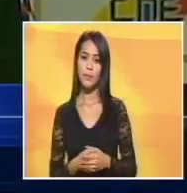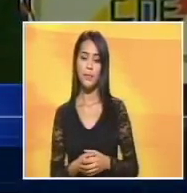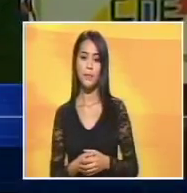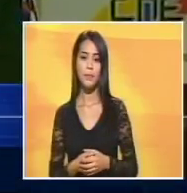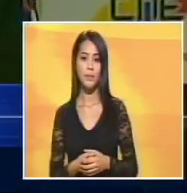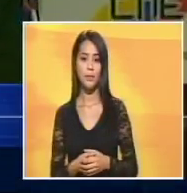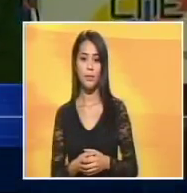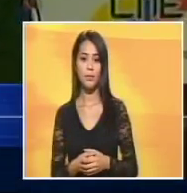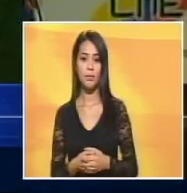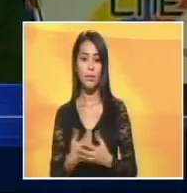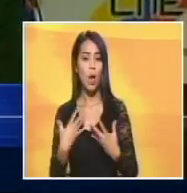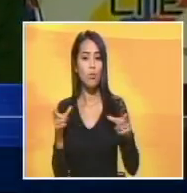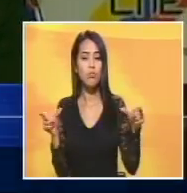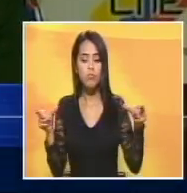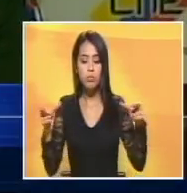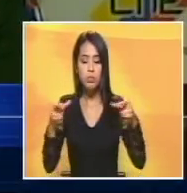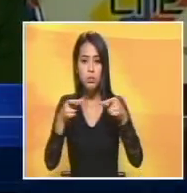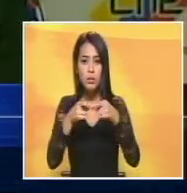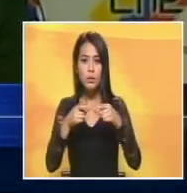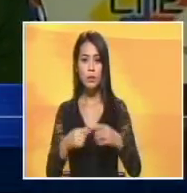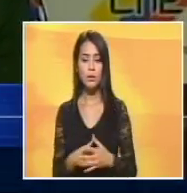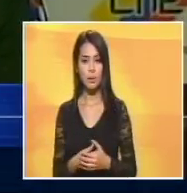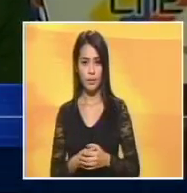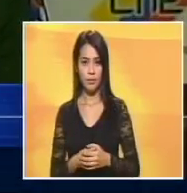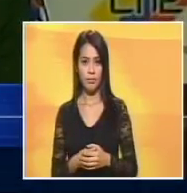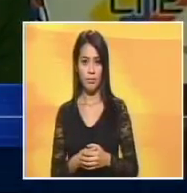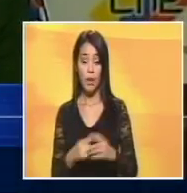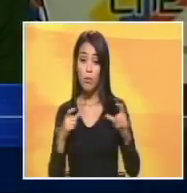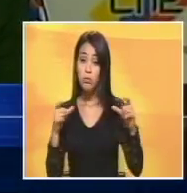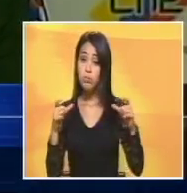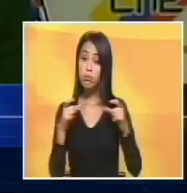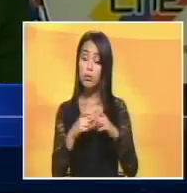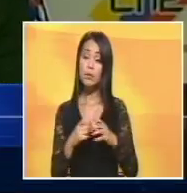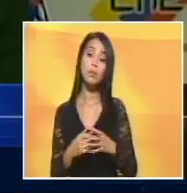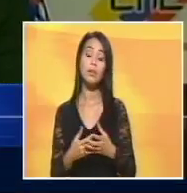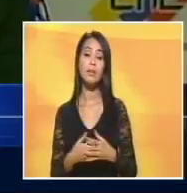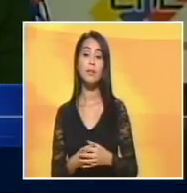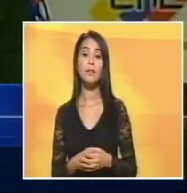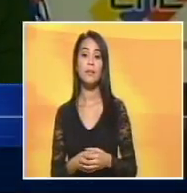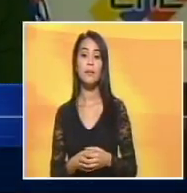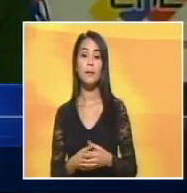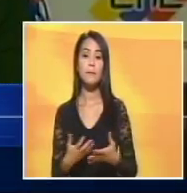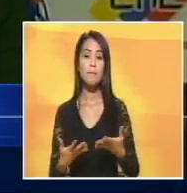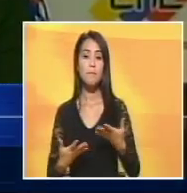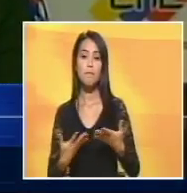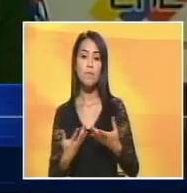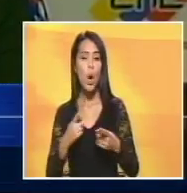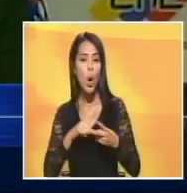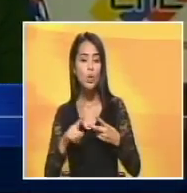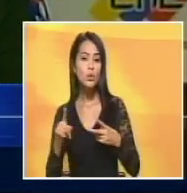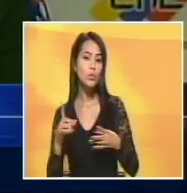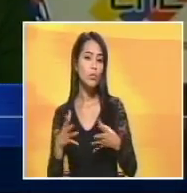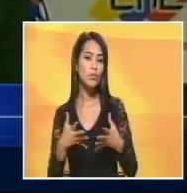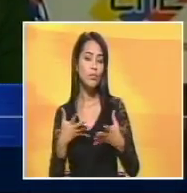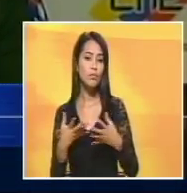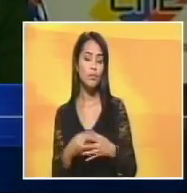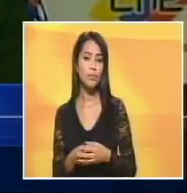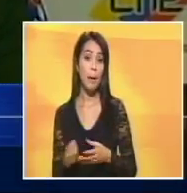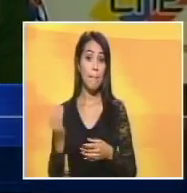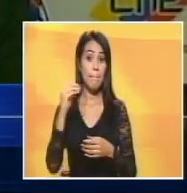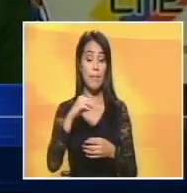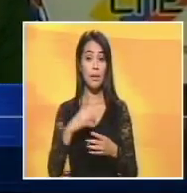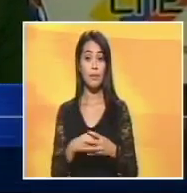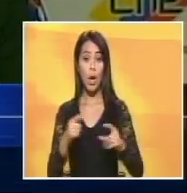una fructífera reunión que se suma a tantas otras de articulación,